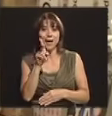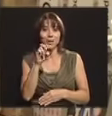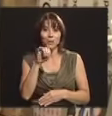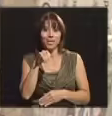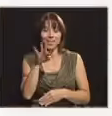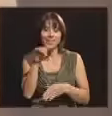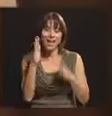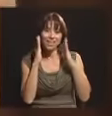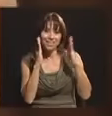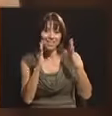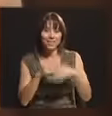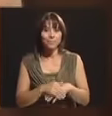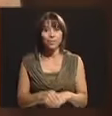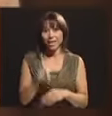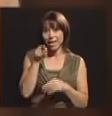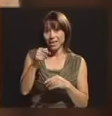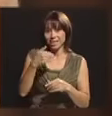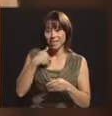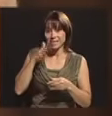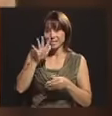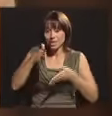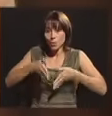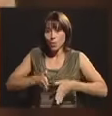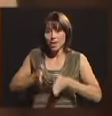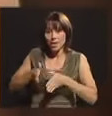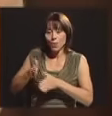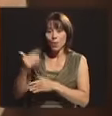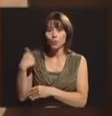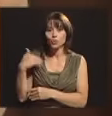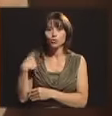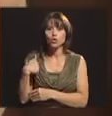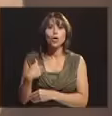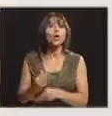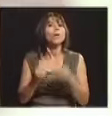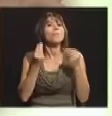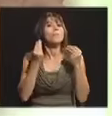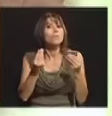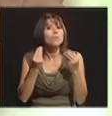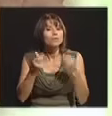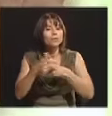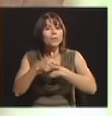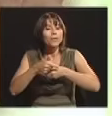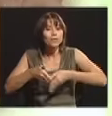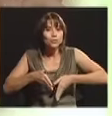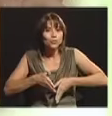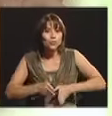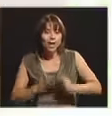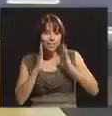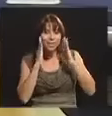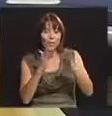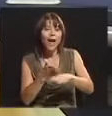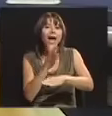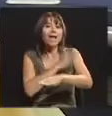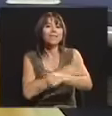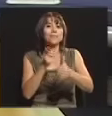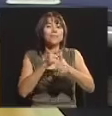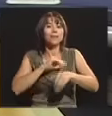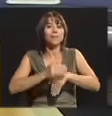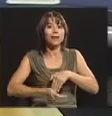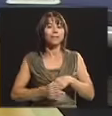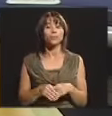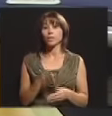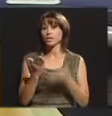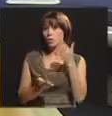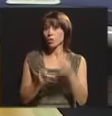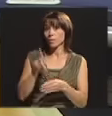por marujita esta madre de cinco hijos varones experimentó muchos partos antes de su primer embarazo seguro se tien que hacer